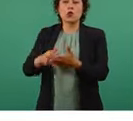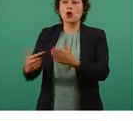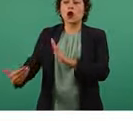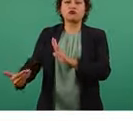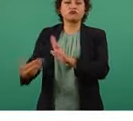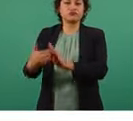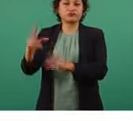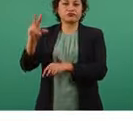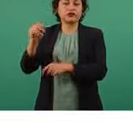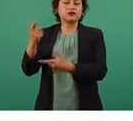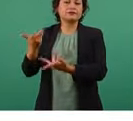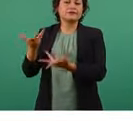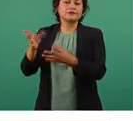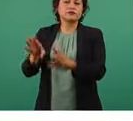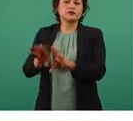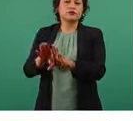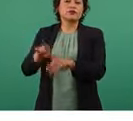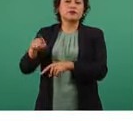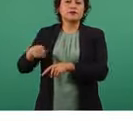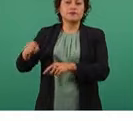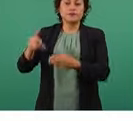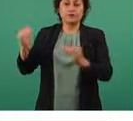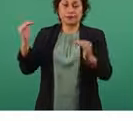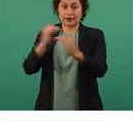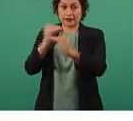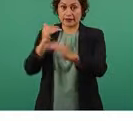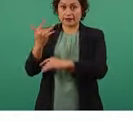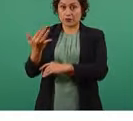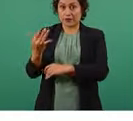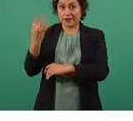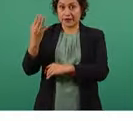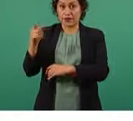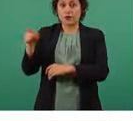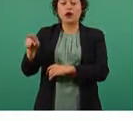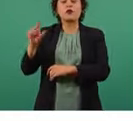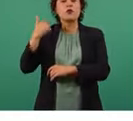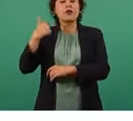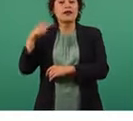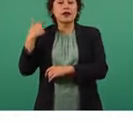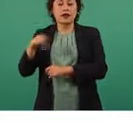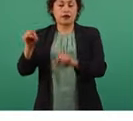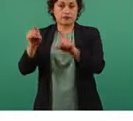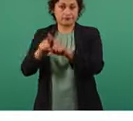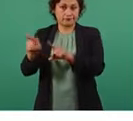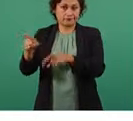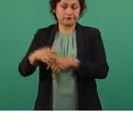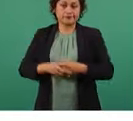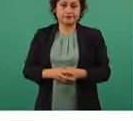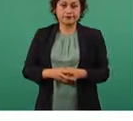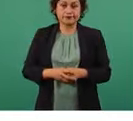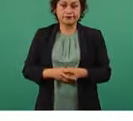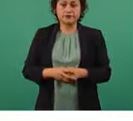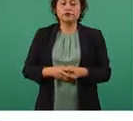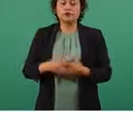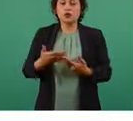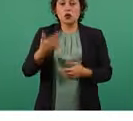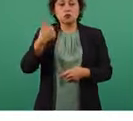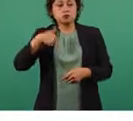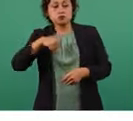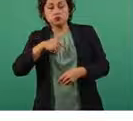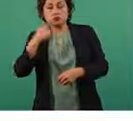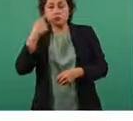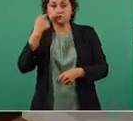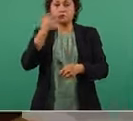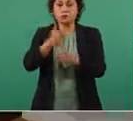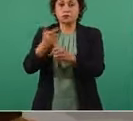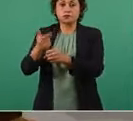estación con domicilio en Carretera Federal 54 en Saltillo, Guadalajara. De los precios registrados en campo, en la gasolina regular